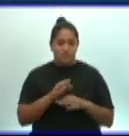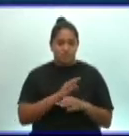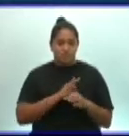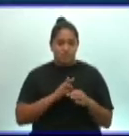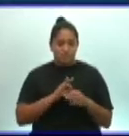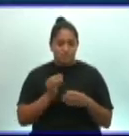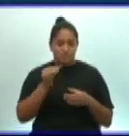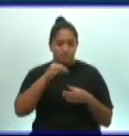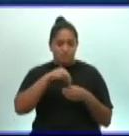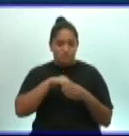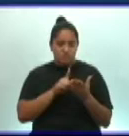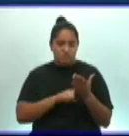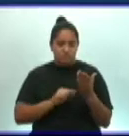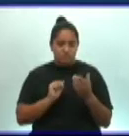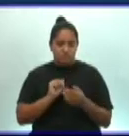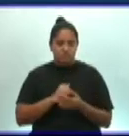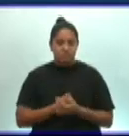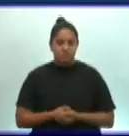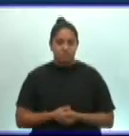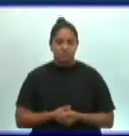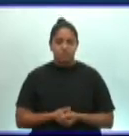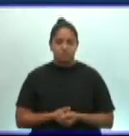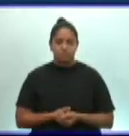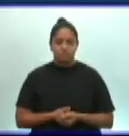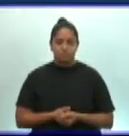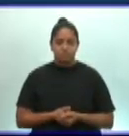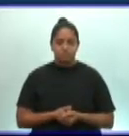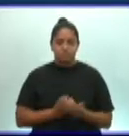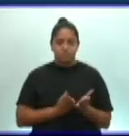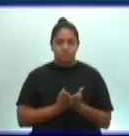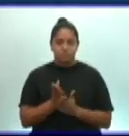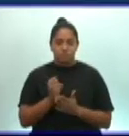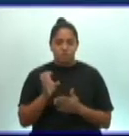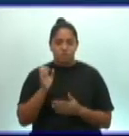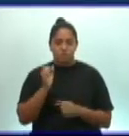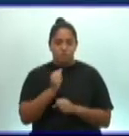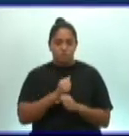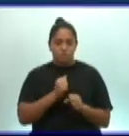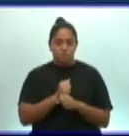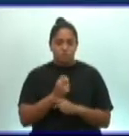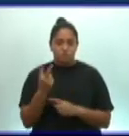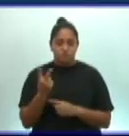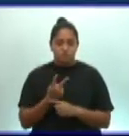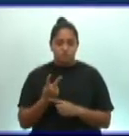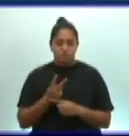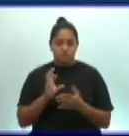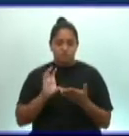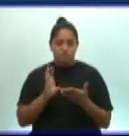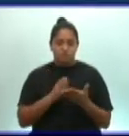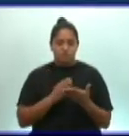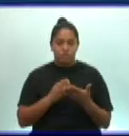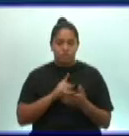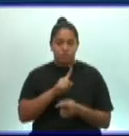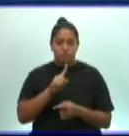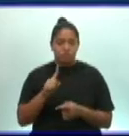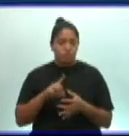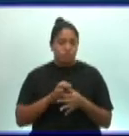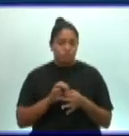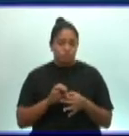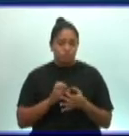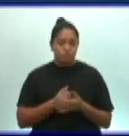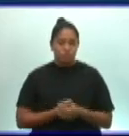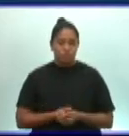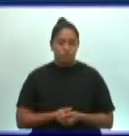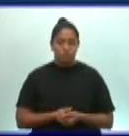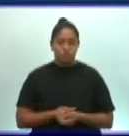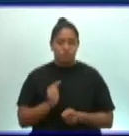un campo magnético. Y bueno, por supuesto, vamos a continuar utilizando la parte 2 del libro de texto onceno grado. Y este contenido